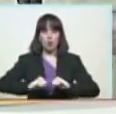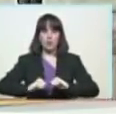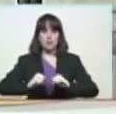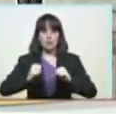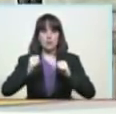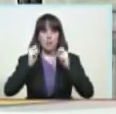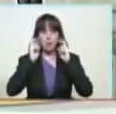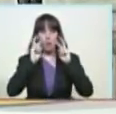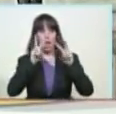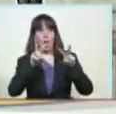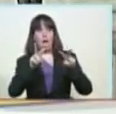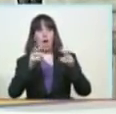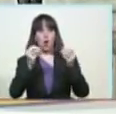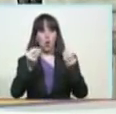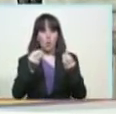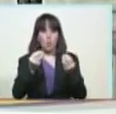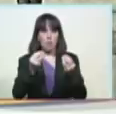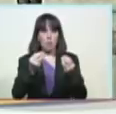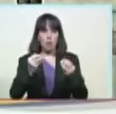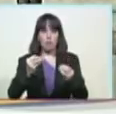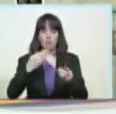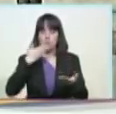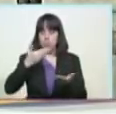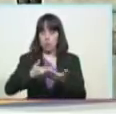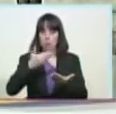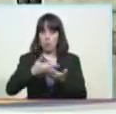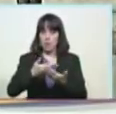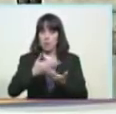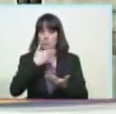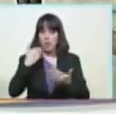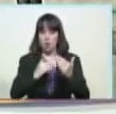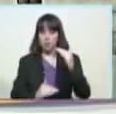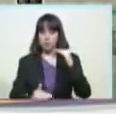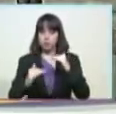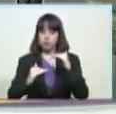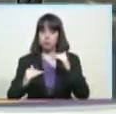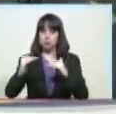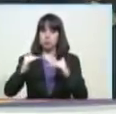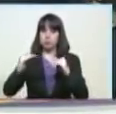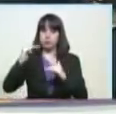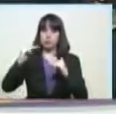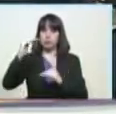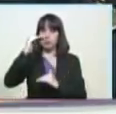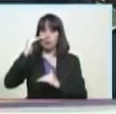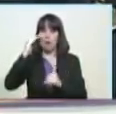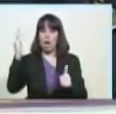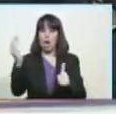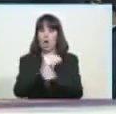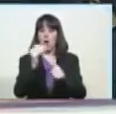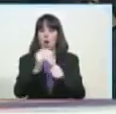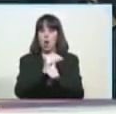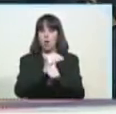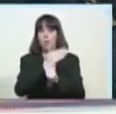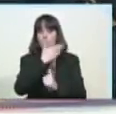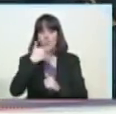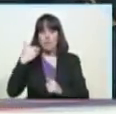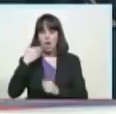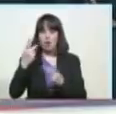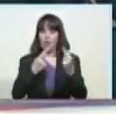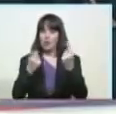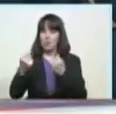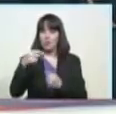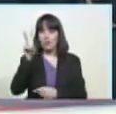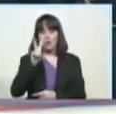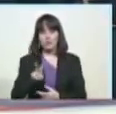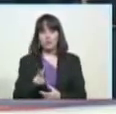pierde de vista cuando nos proponemos el crecimiento y el logro de la prosperidad en venezuela